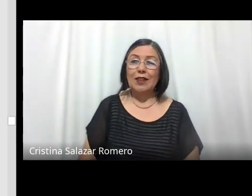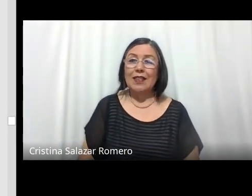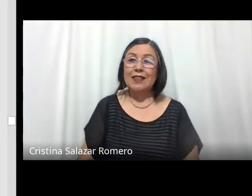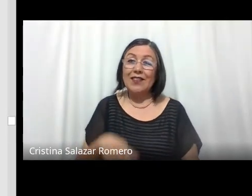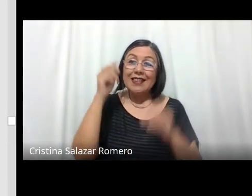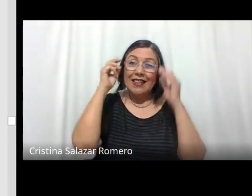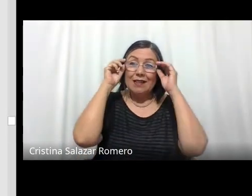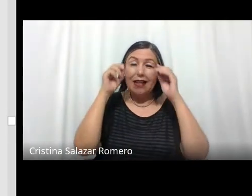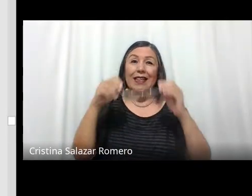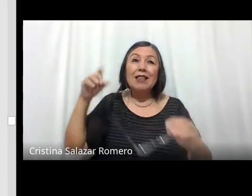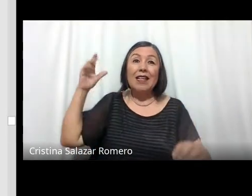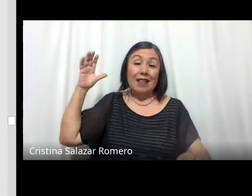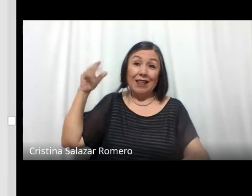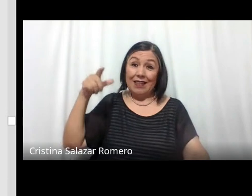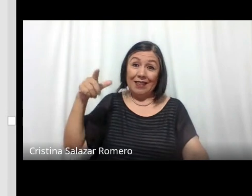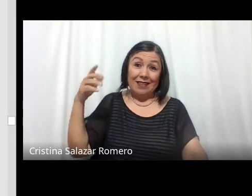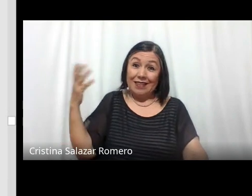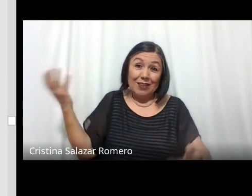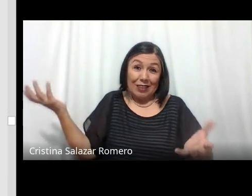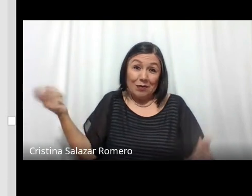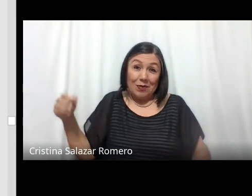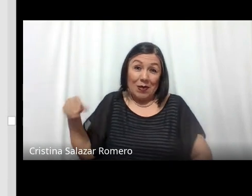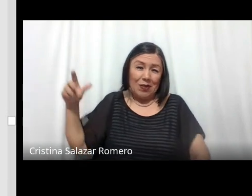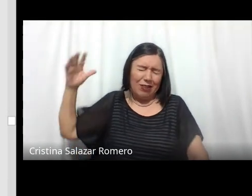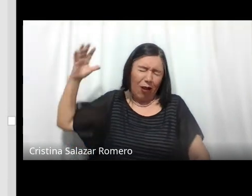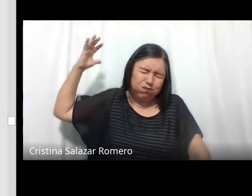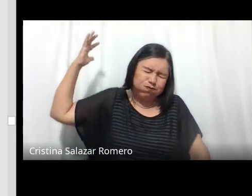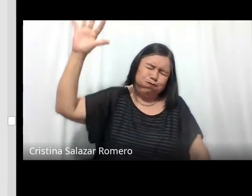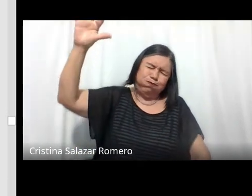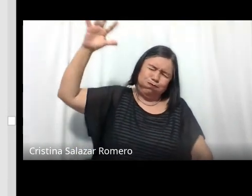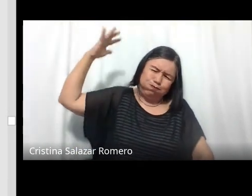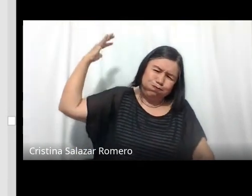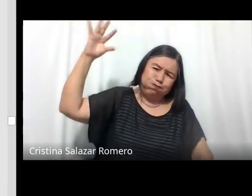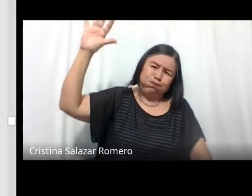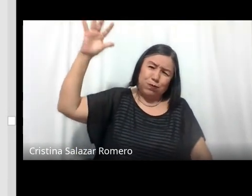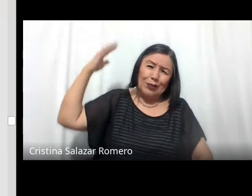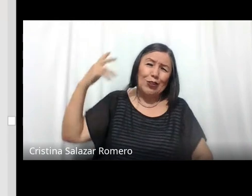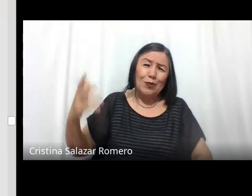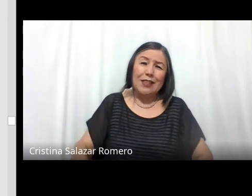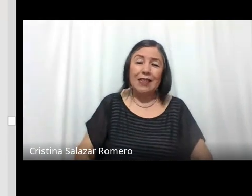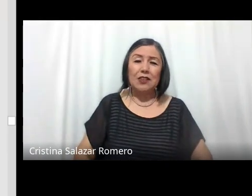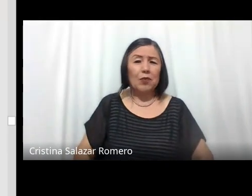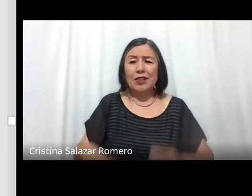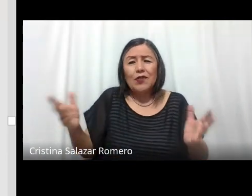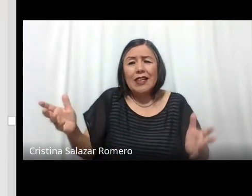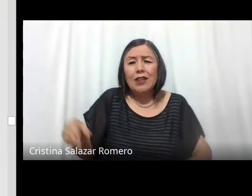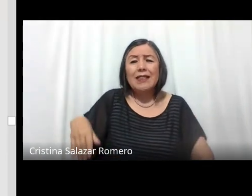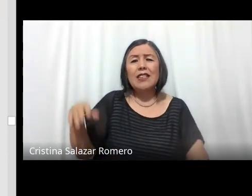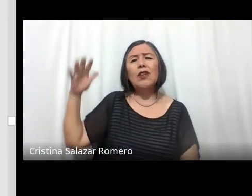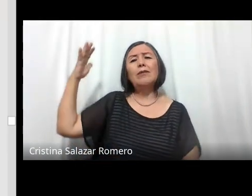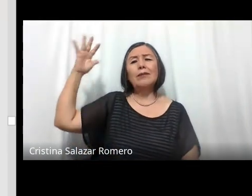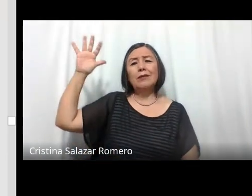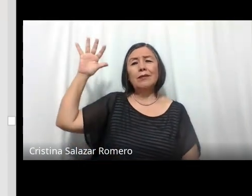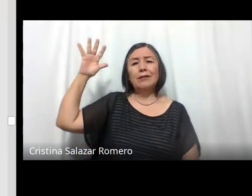sol. ¿Se fijan? La imagen es lo que estamos viviendo ahorita. Un sol muy intenso, porque si fuera